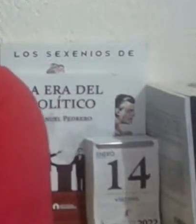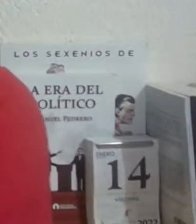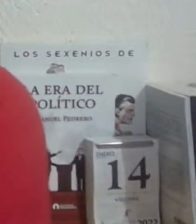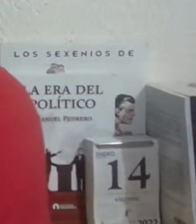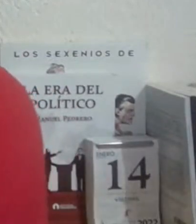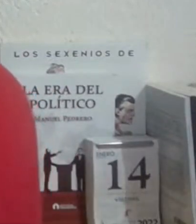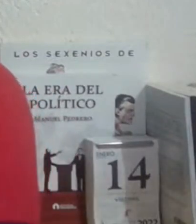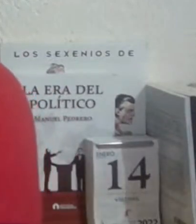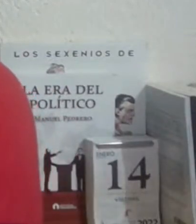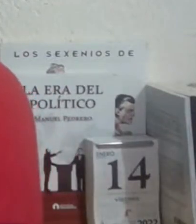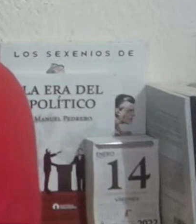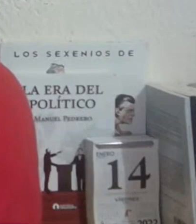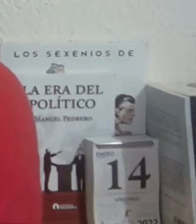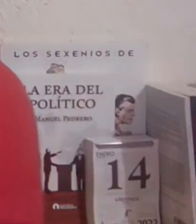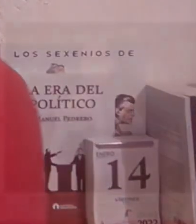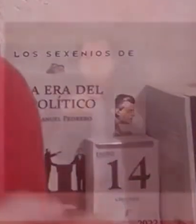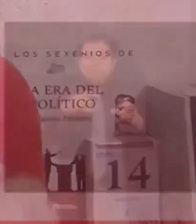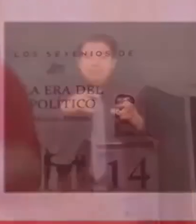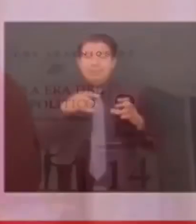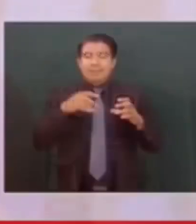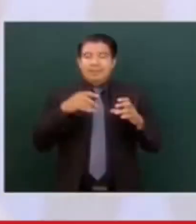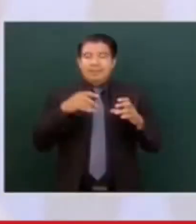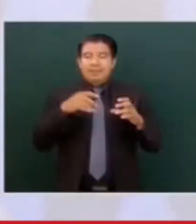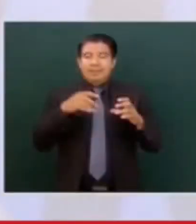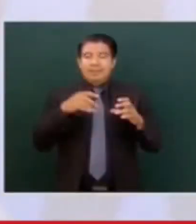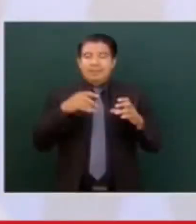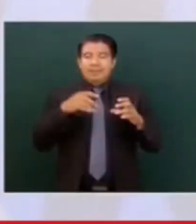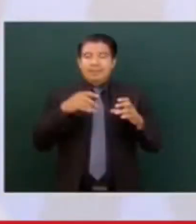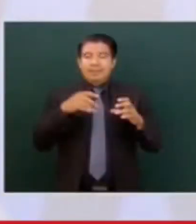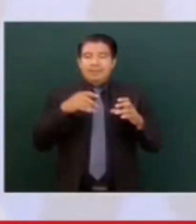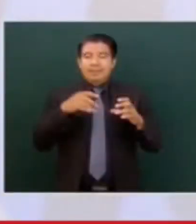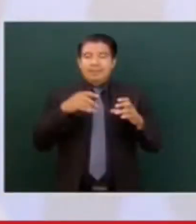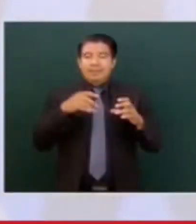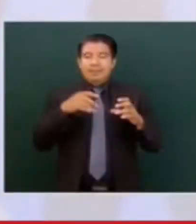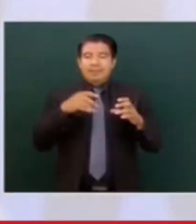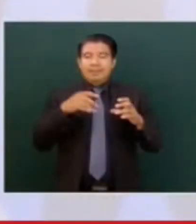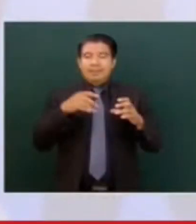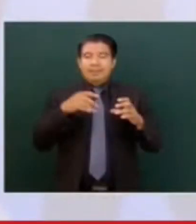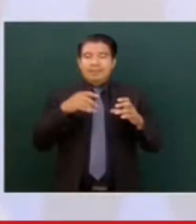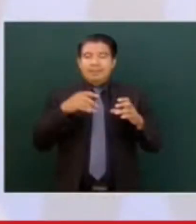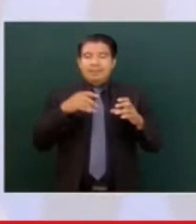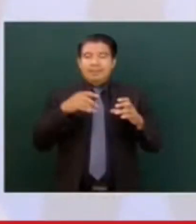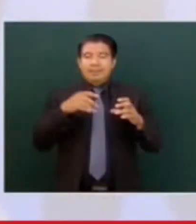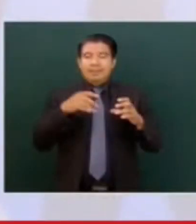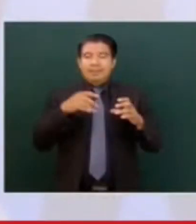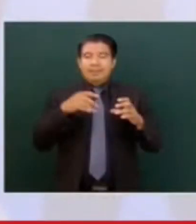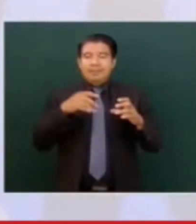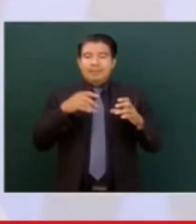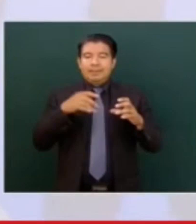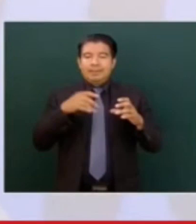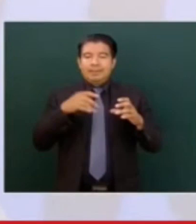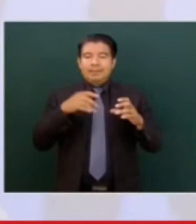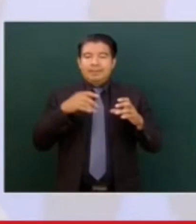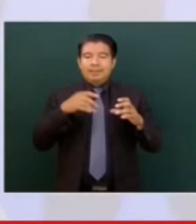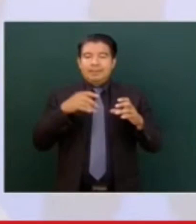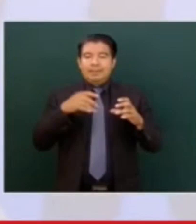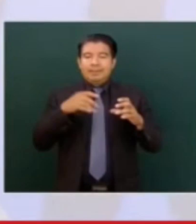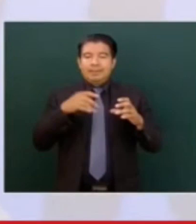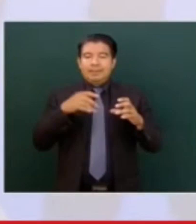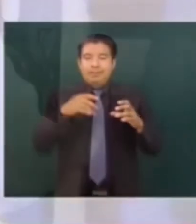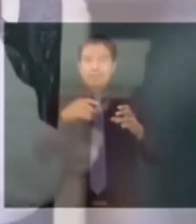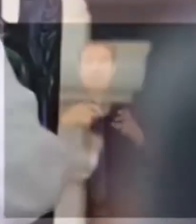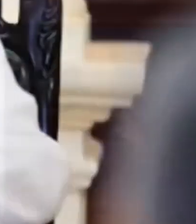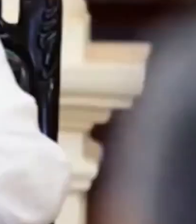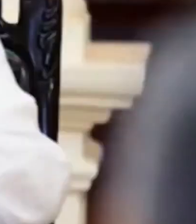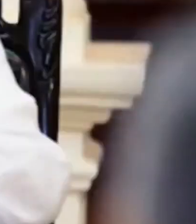austeridad para que el INE hiciera las reconfiguraciones económicas correspondientes, porque hay que recordar que